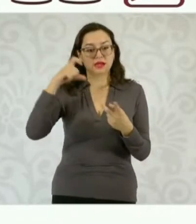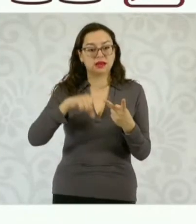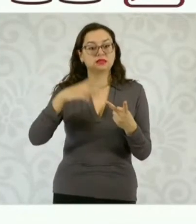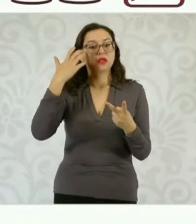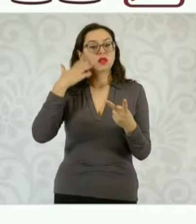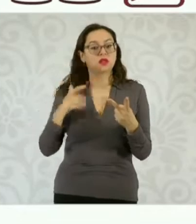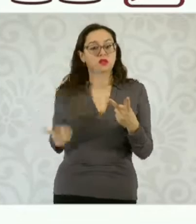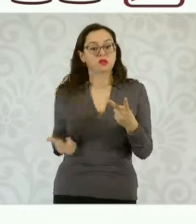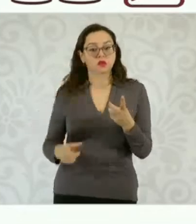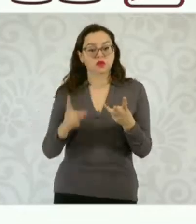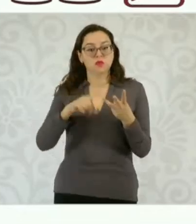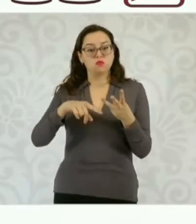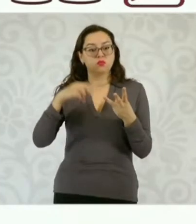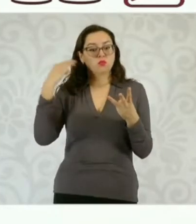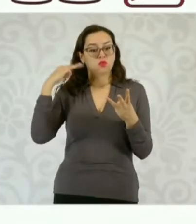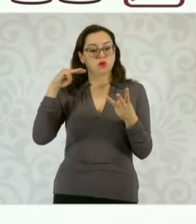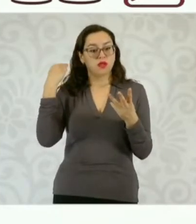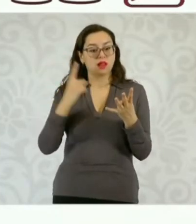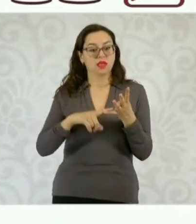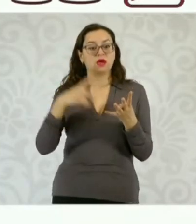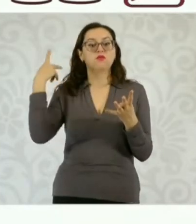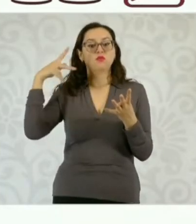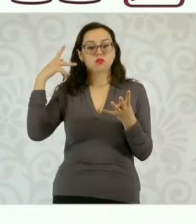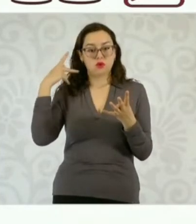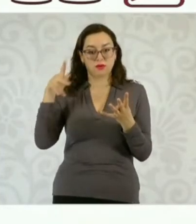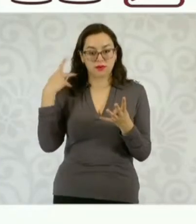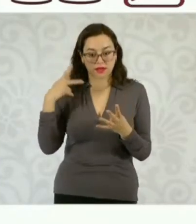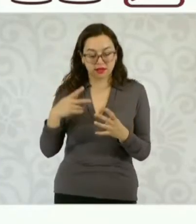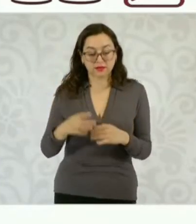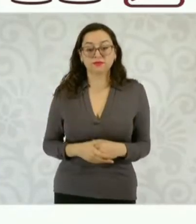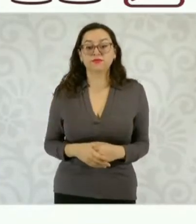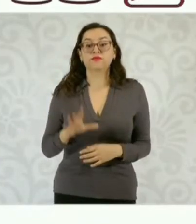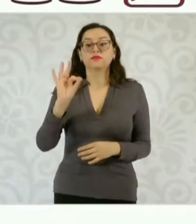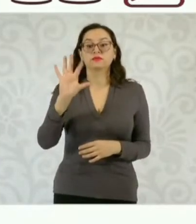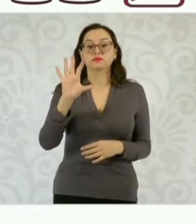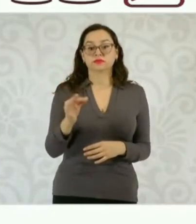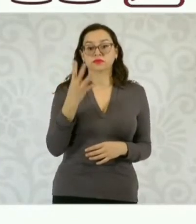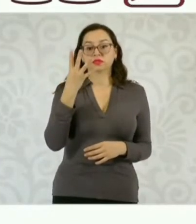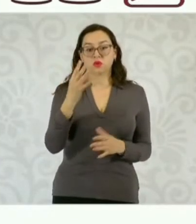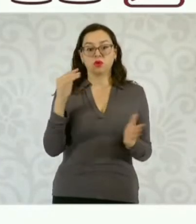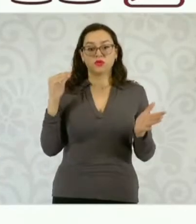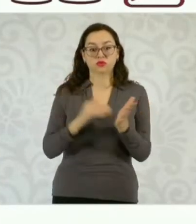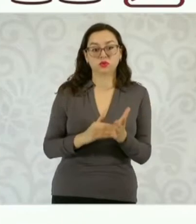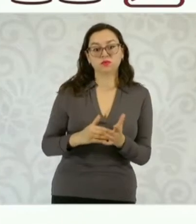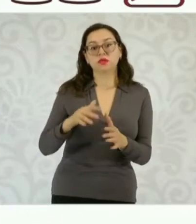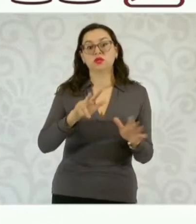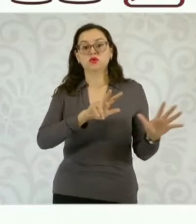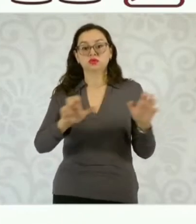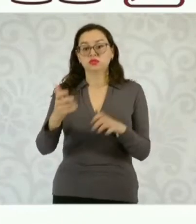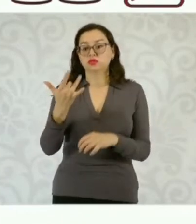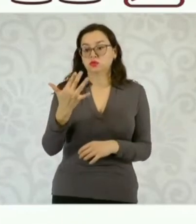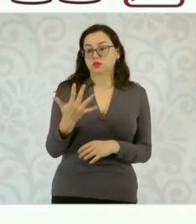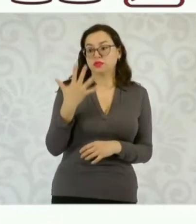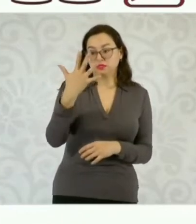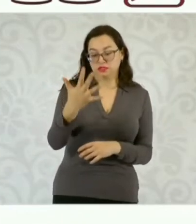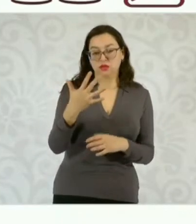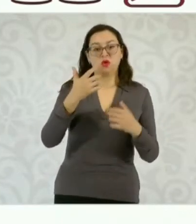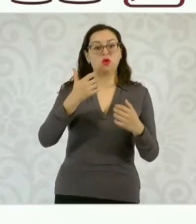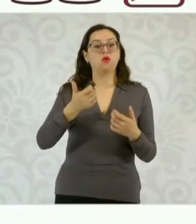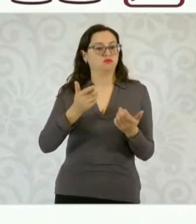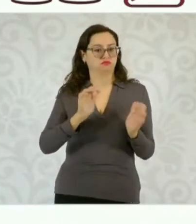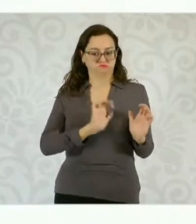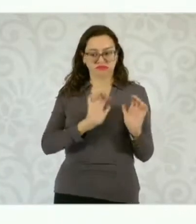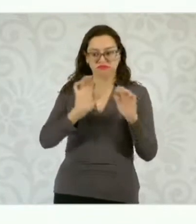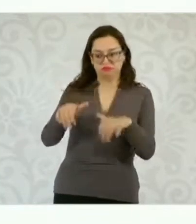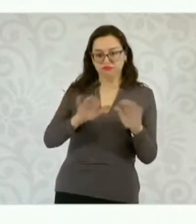León, en Morelia y en Puebla. Y participaron 44,855 aspirantes. Siguiente.